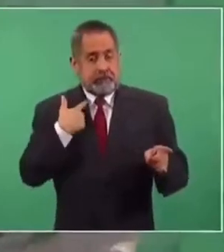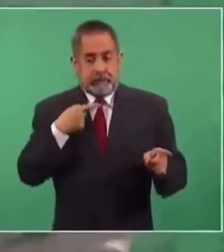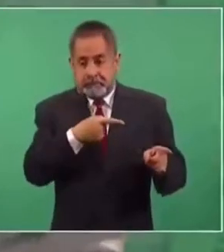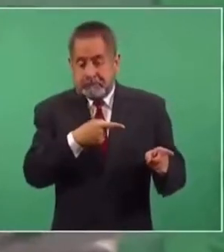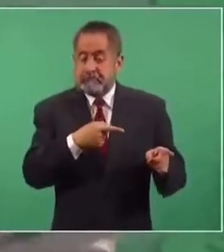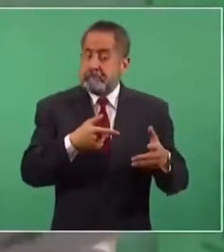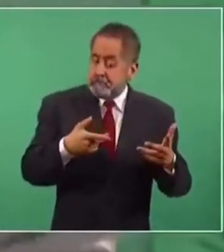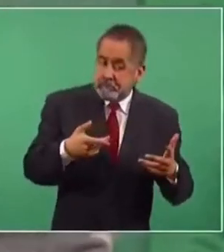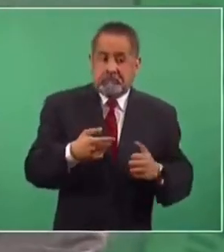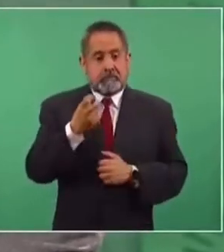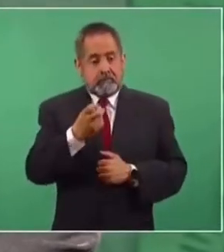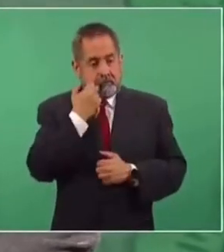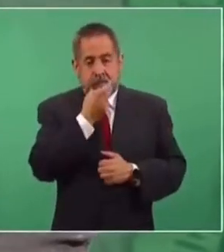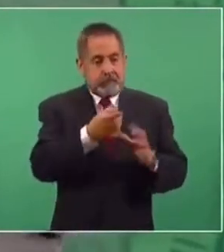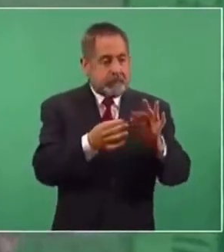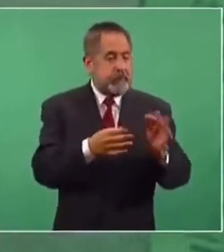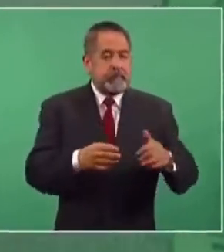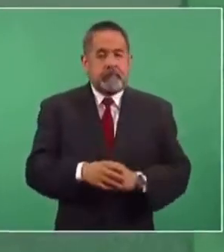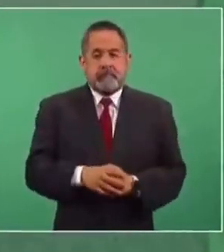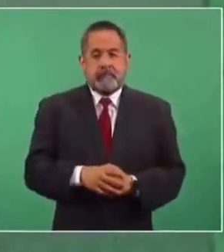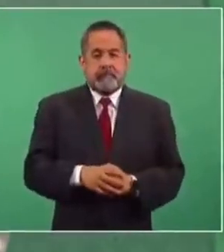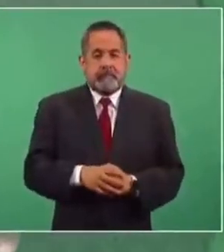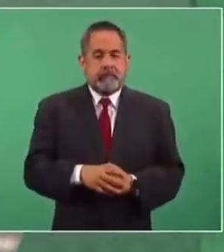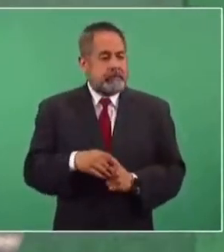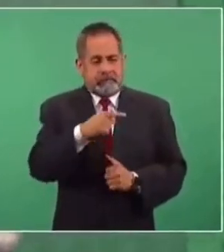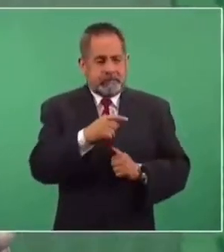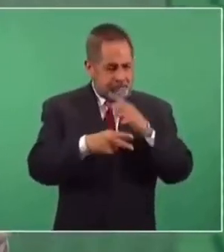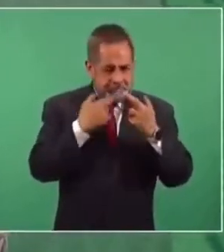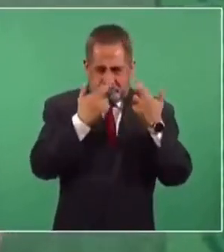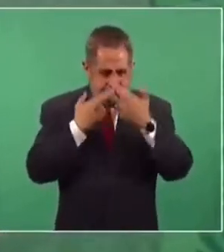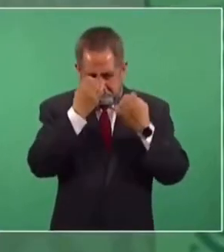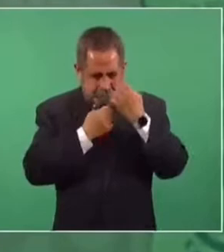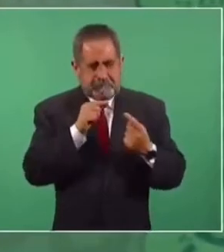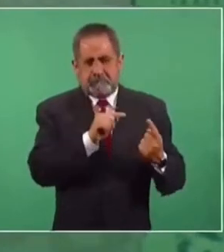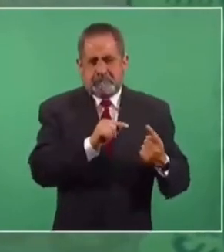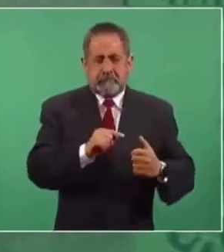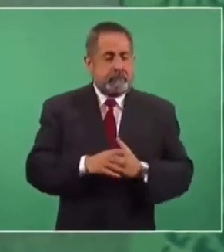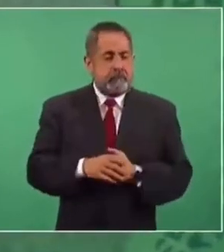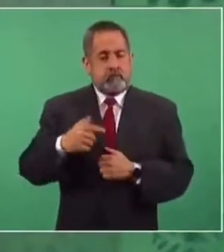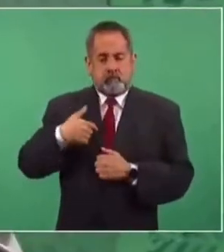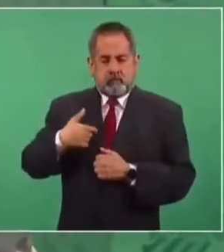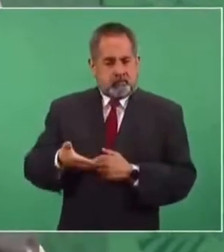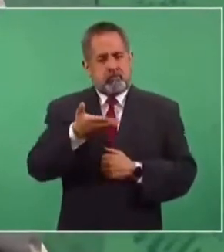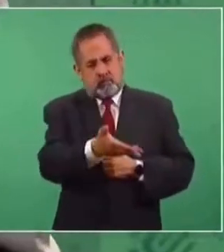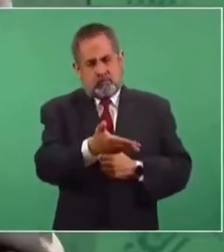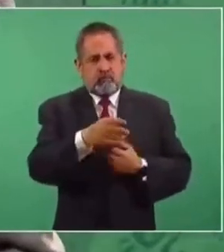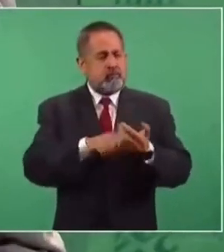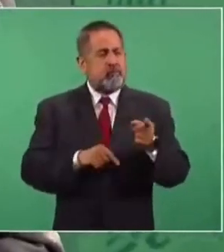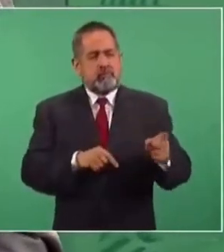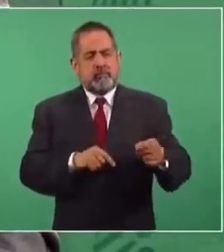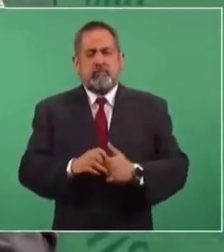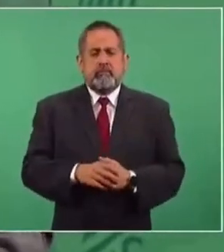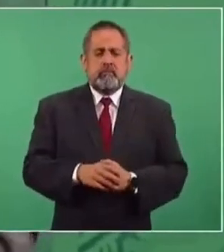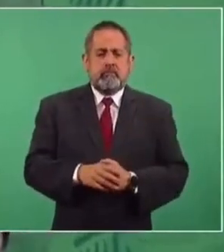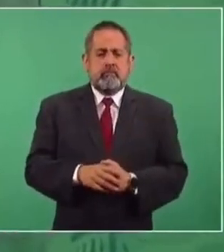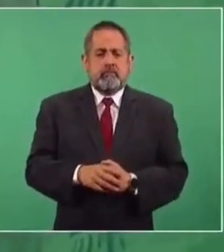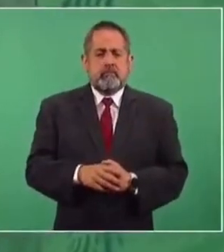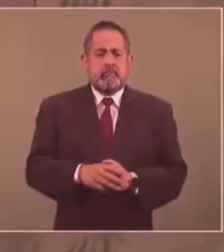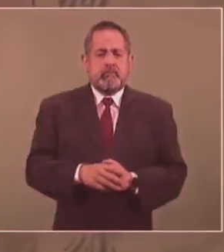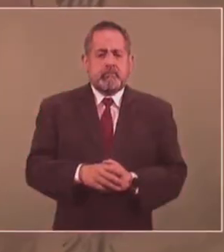quise que se hiciera una revisión. Le pedí a